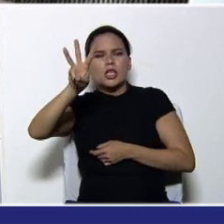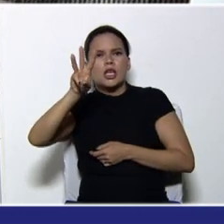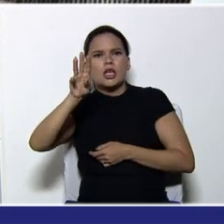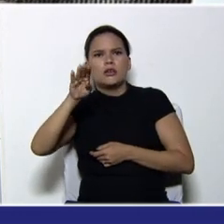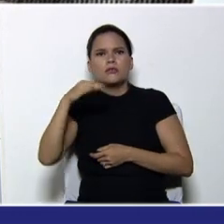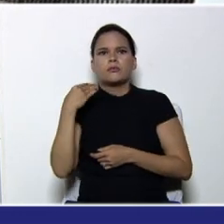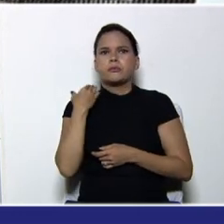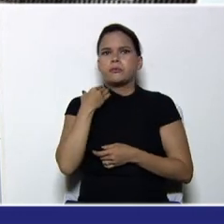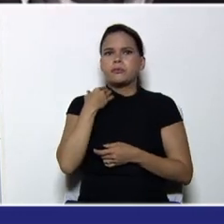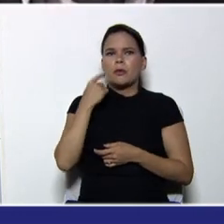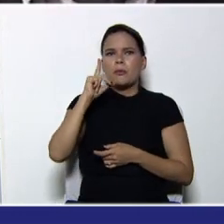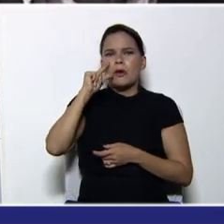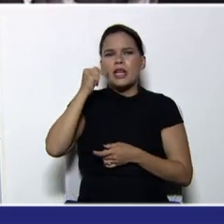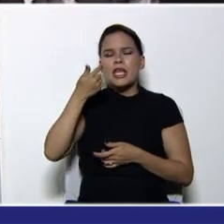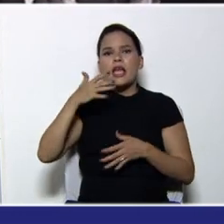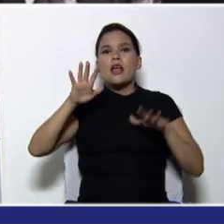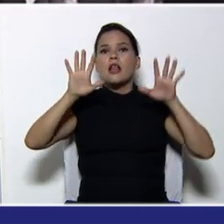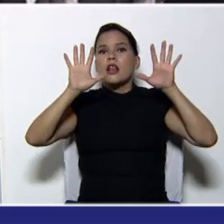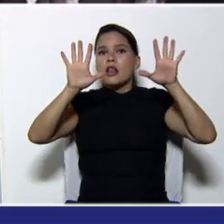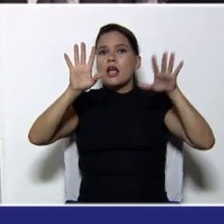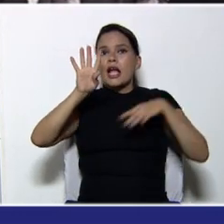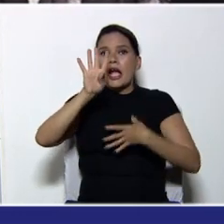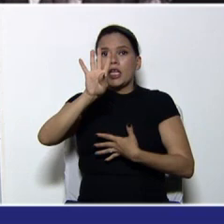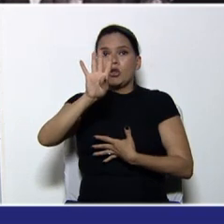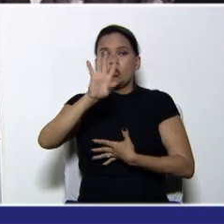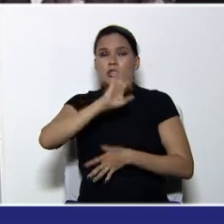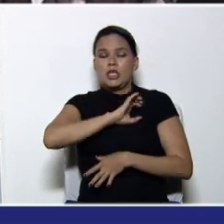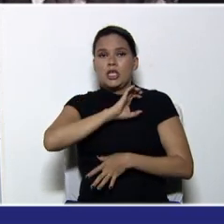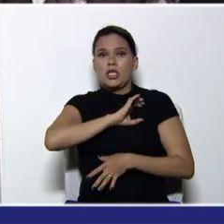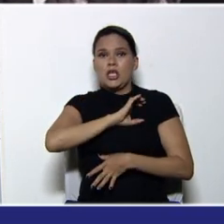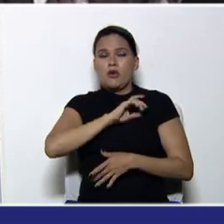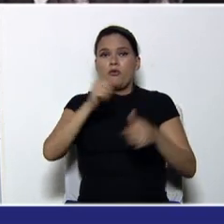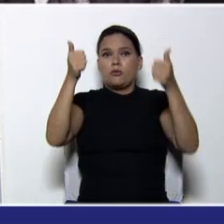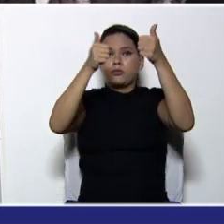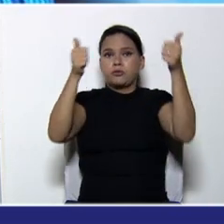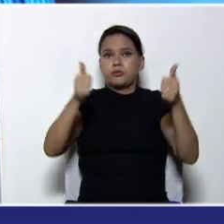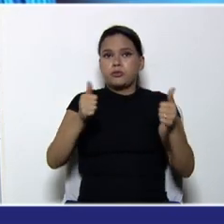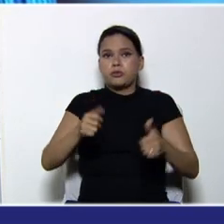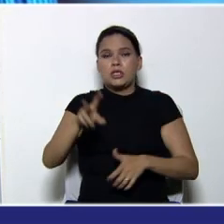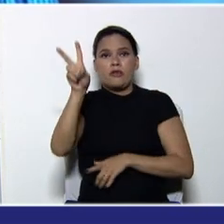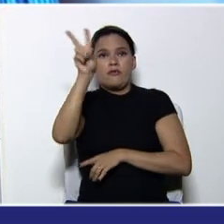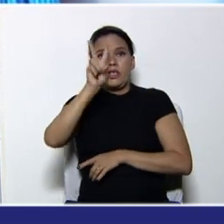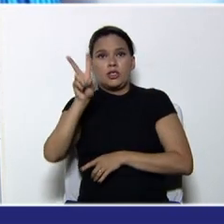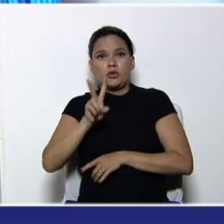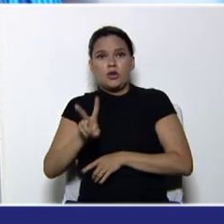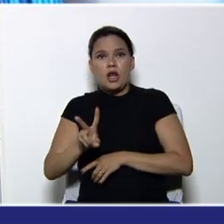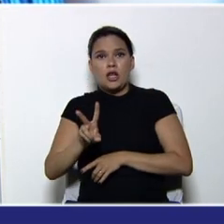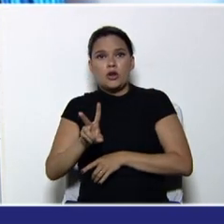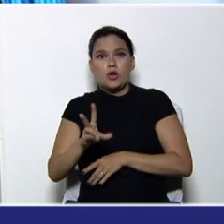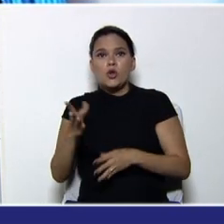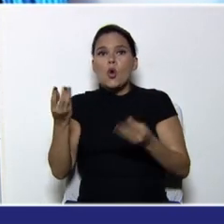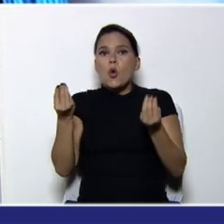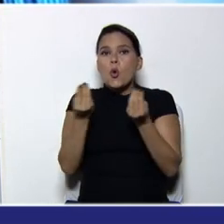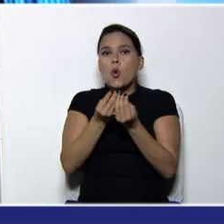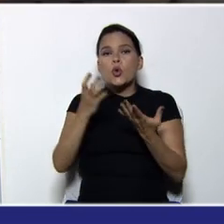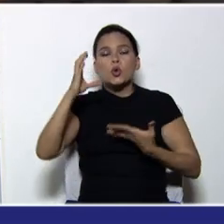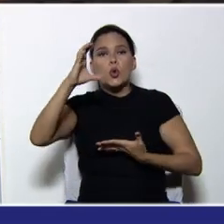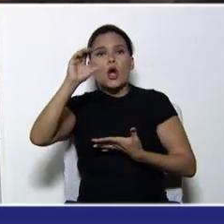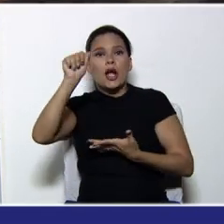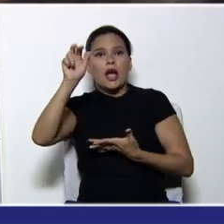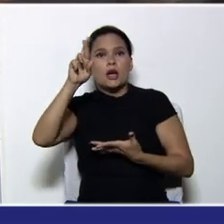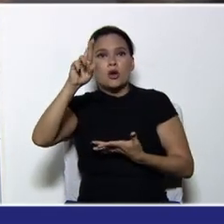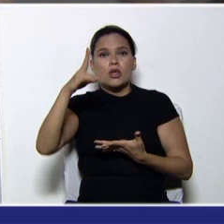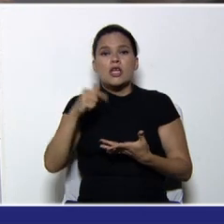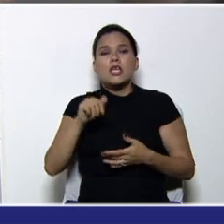de 2005. Fue un artista venezolano y uno de los máximos exponentes del arte cinético. Es junto a Carlos Cruz Díaz y